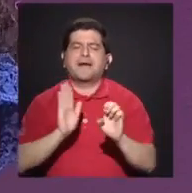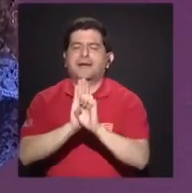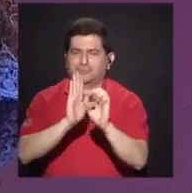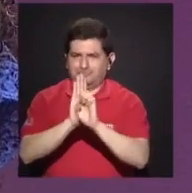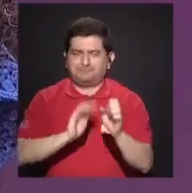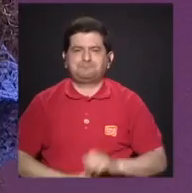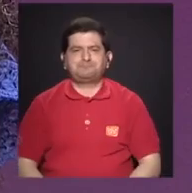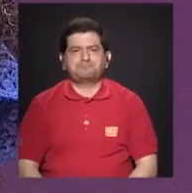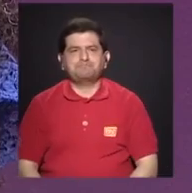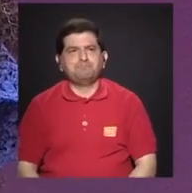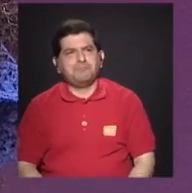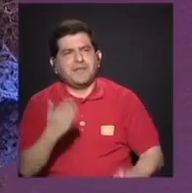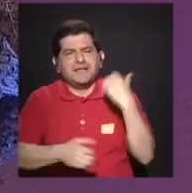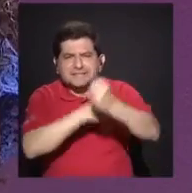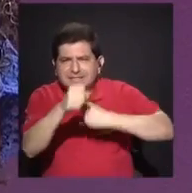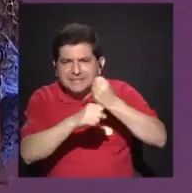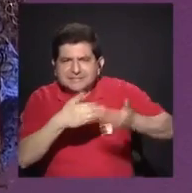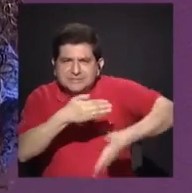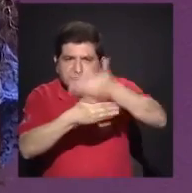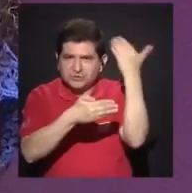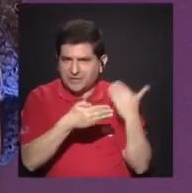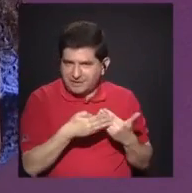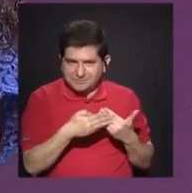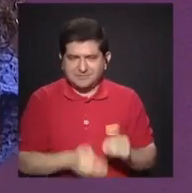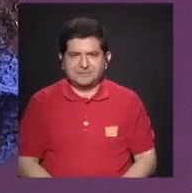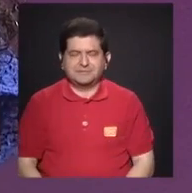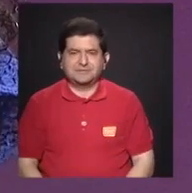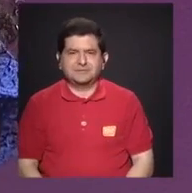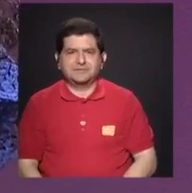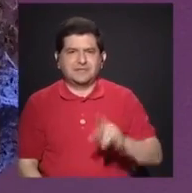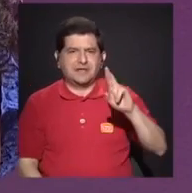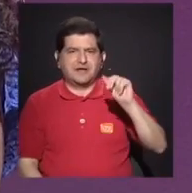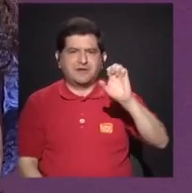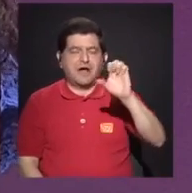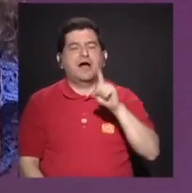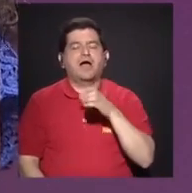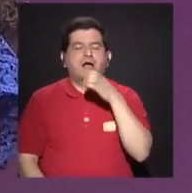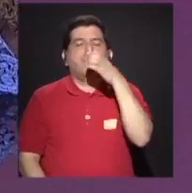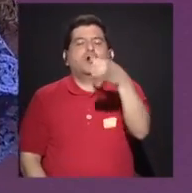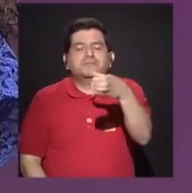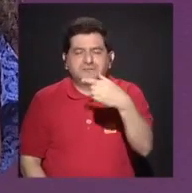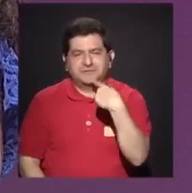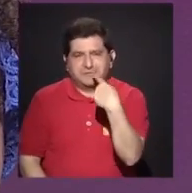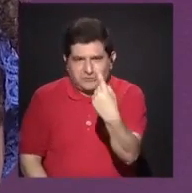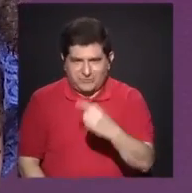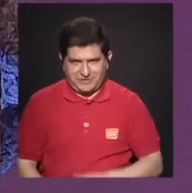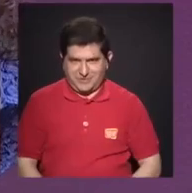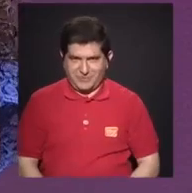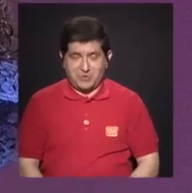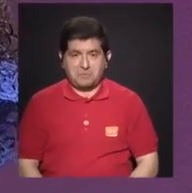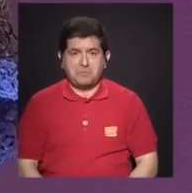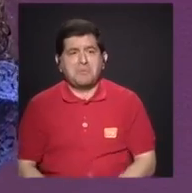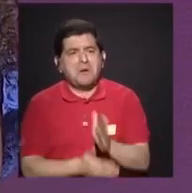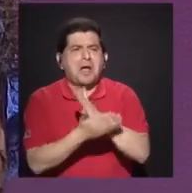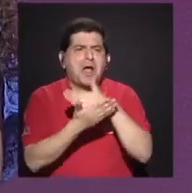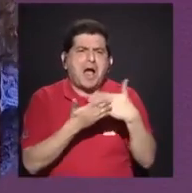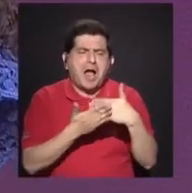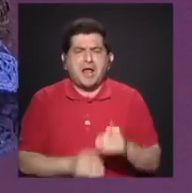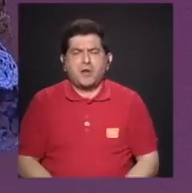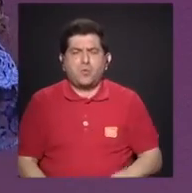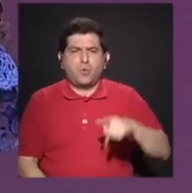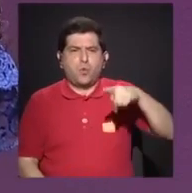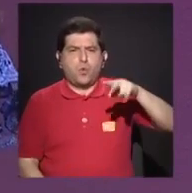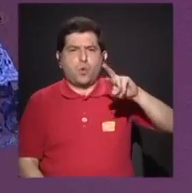ilustrarnos. Ajá. Hace algunos años, la RAE dio una recomendación, emitió una recomendación para que ciertos